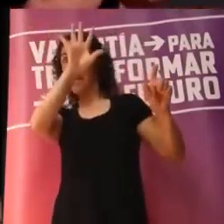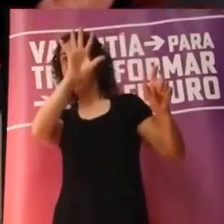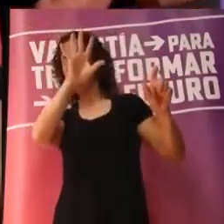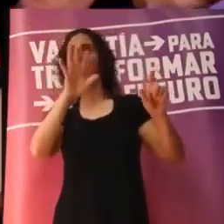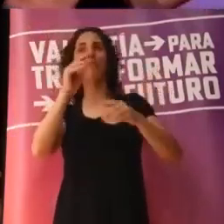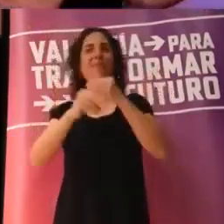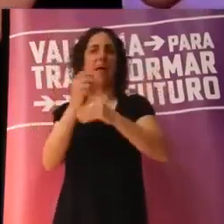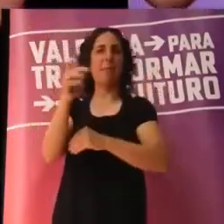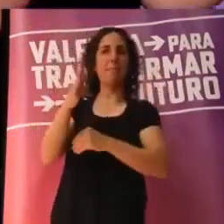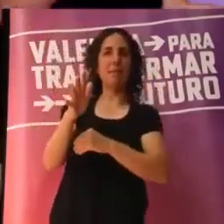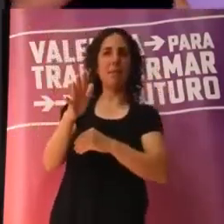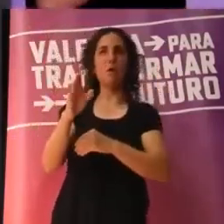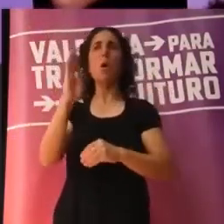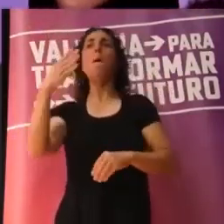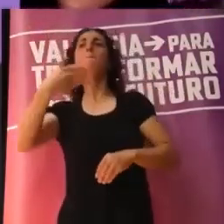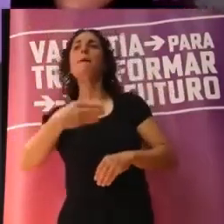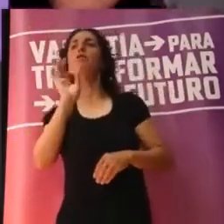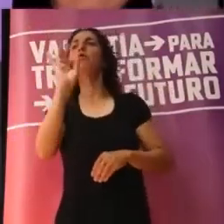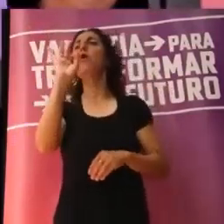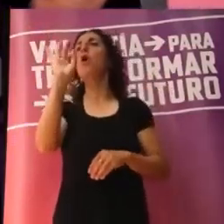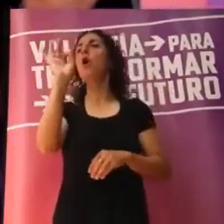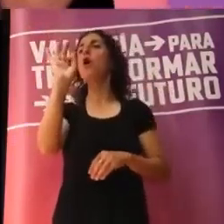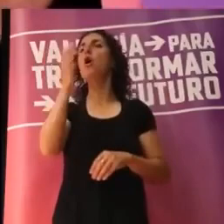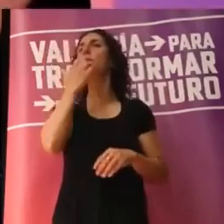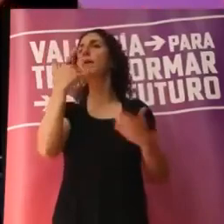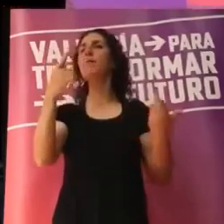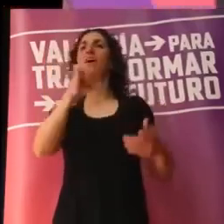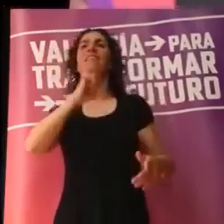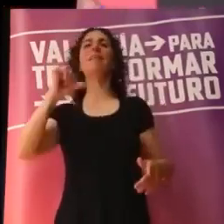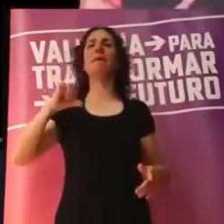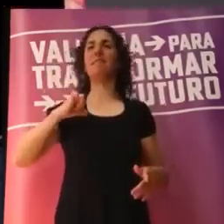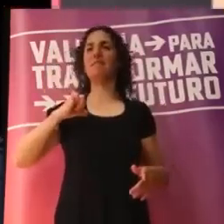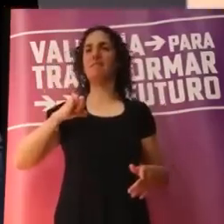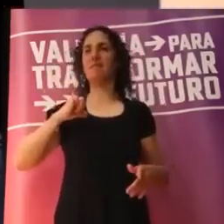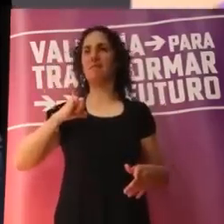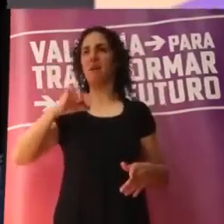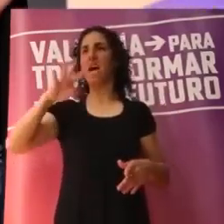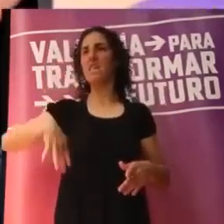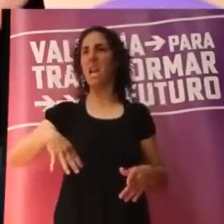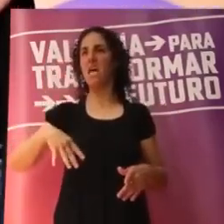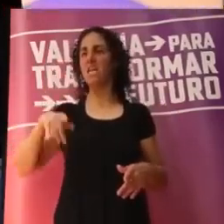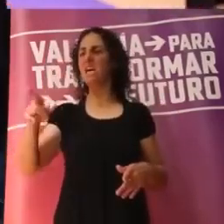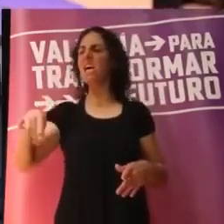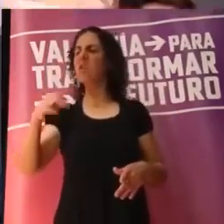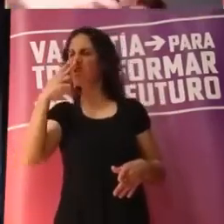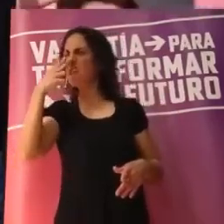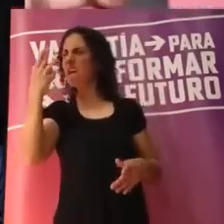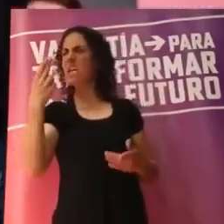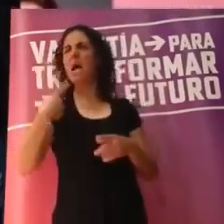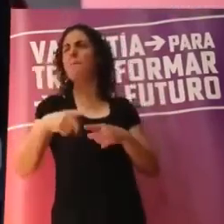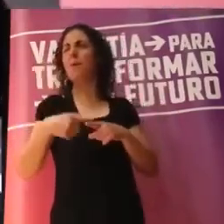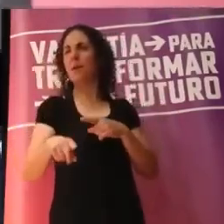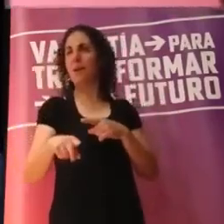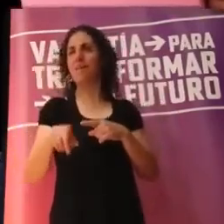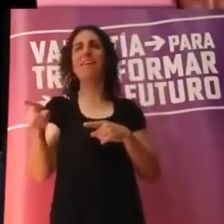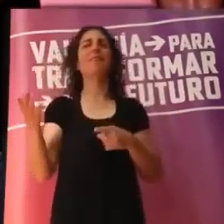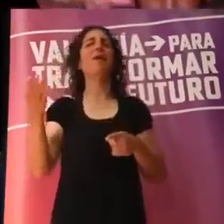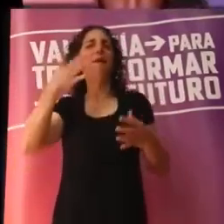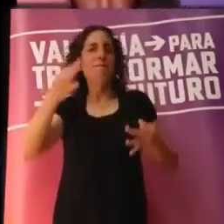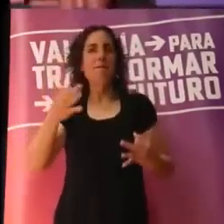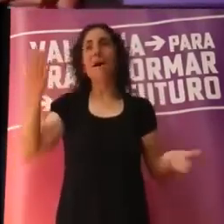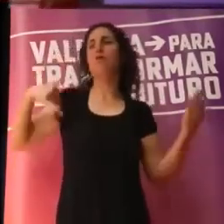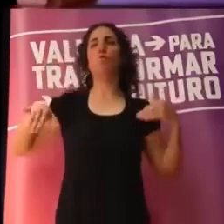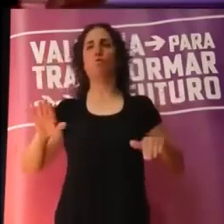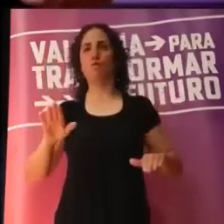tanto Bildu y los independentistas catalanes? Eso no es más que una excusa. Lo que ellos han descubierto es